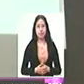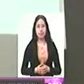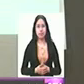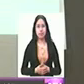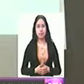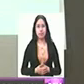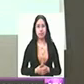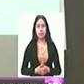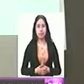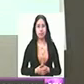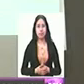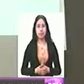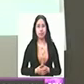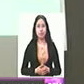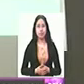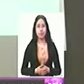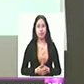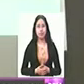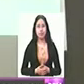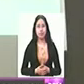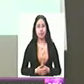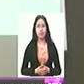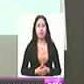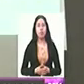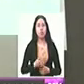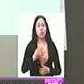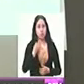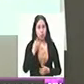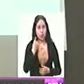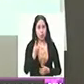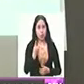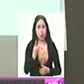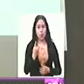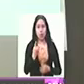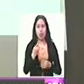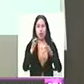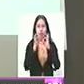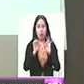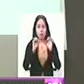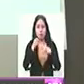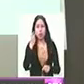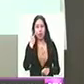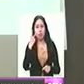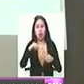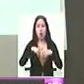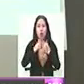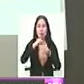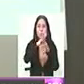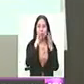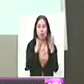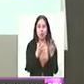Uno de los indicadores para ver el comportamiento de la pandemia en un país es la tasa